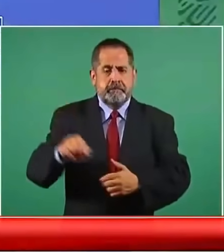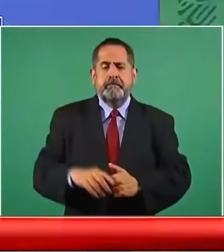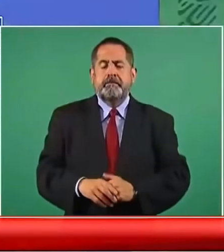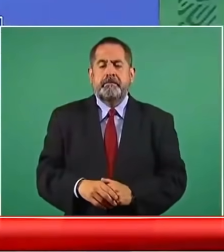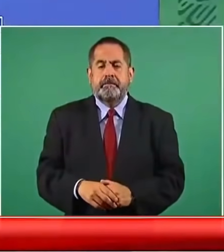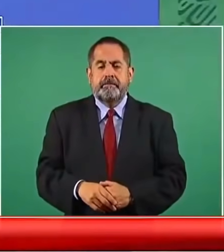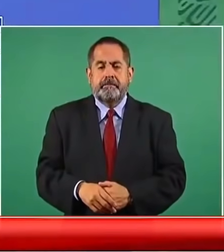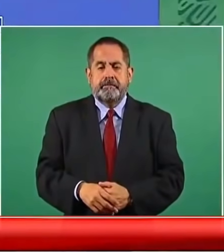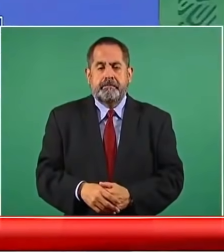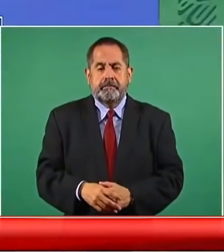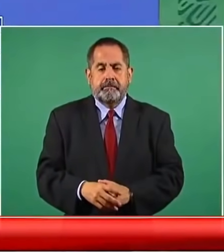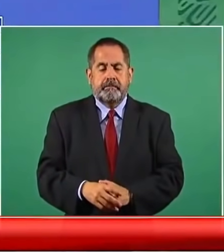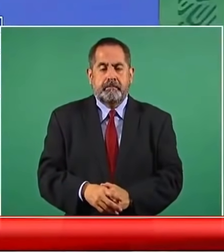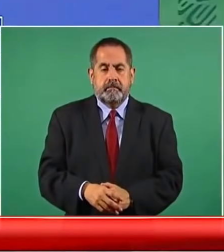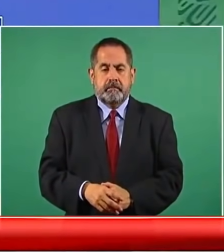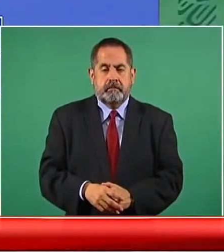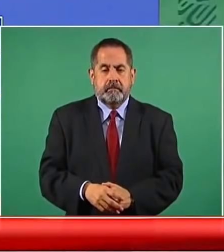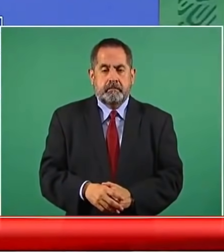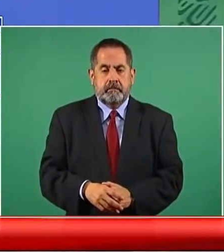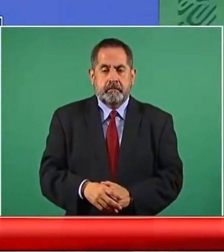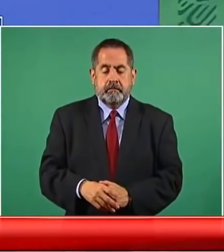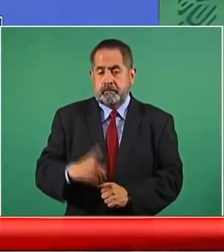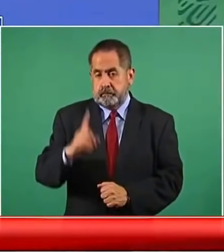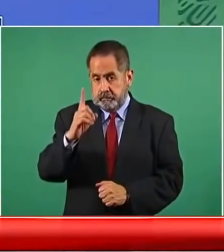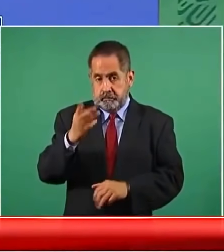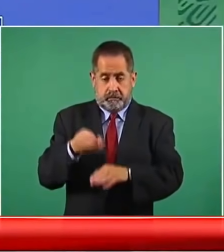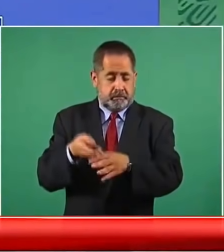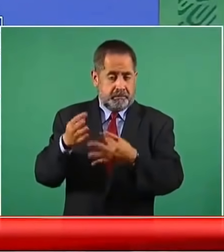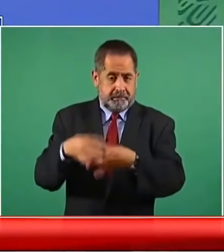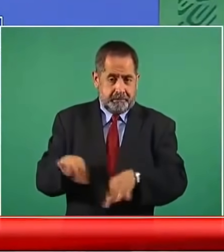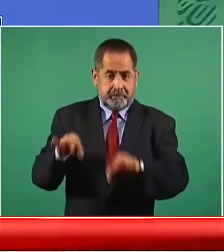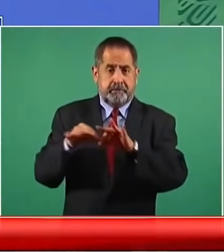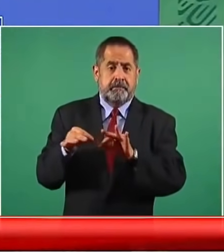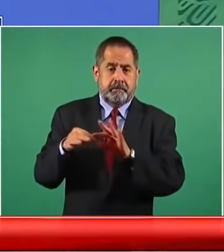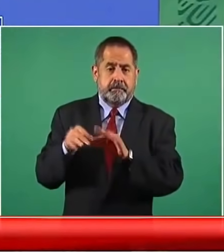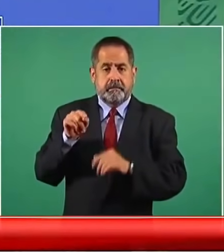bueno, es muy importante